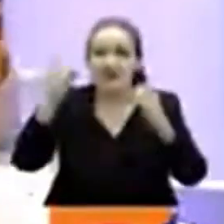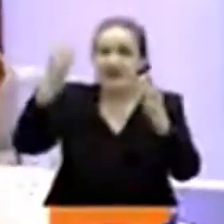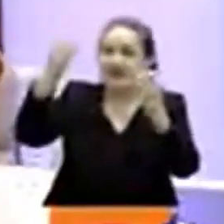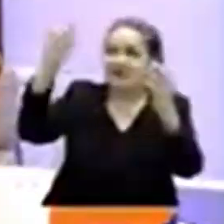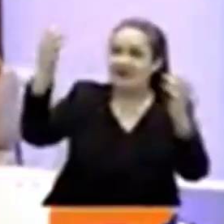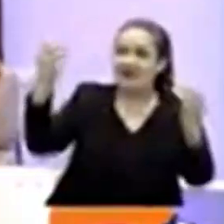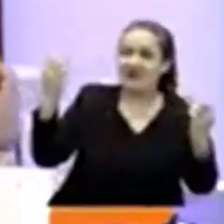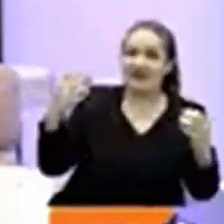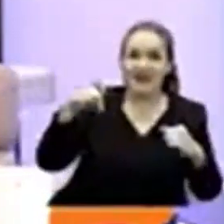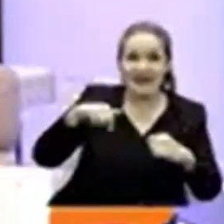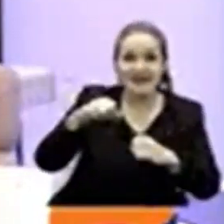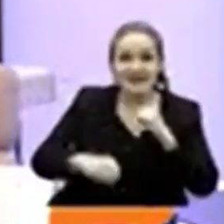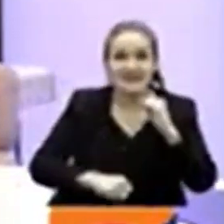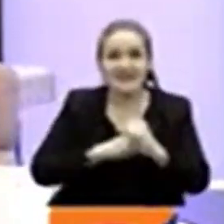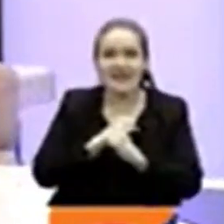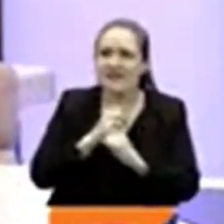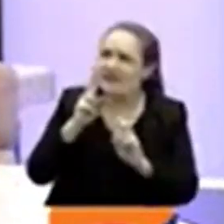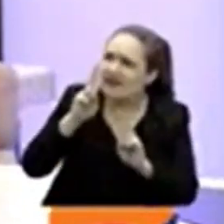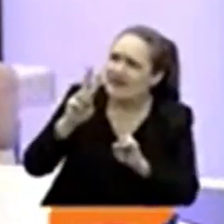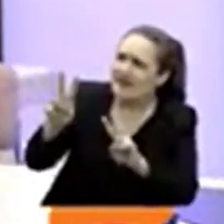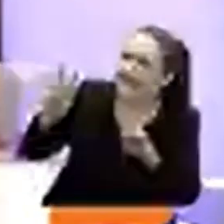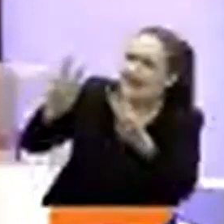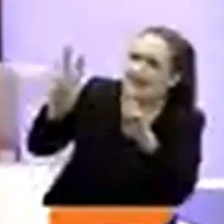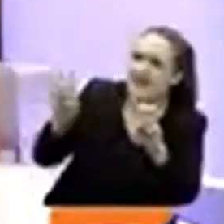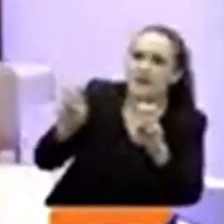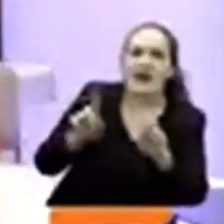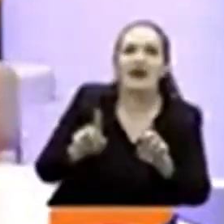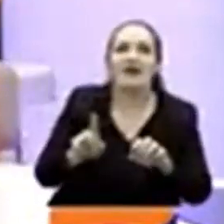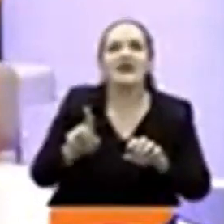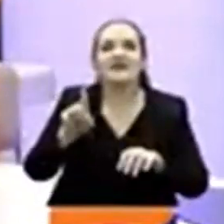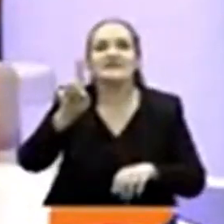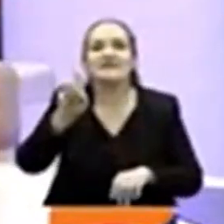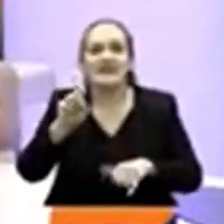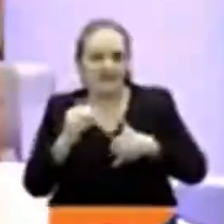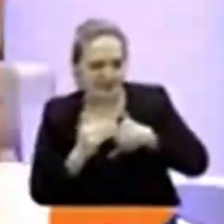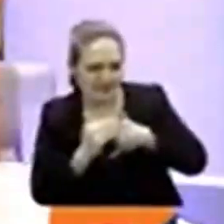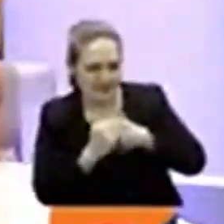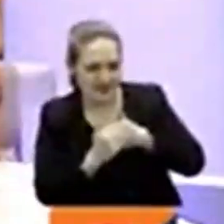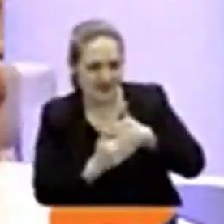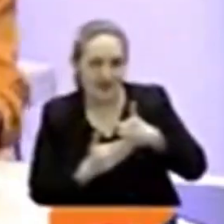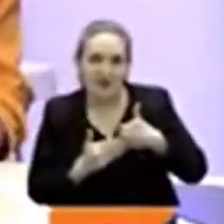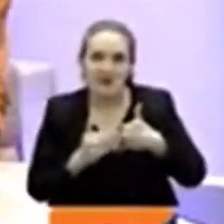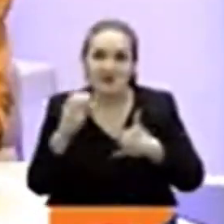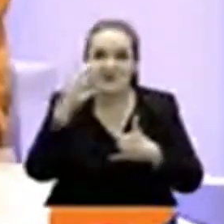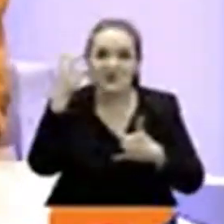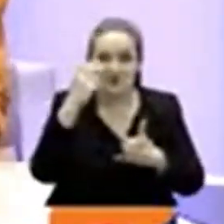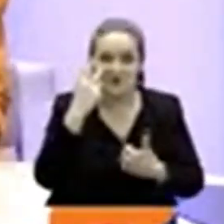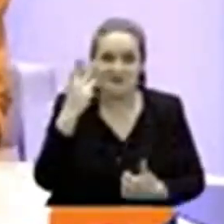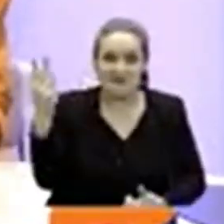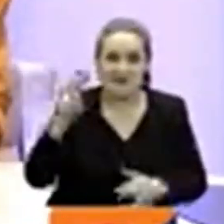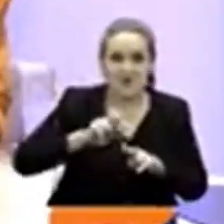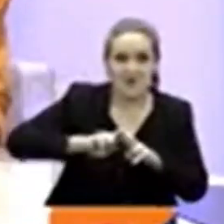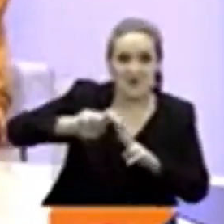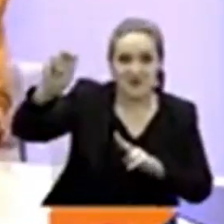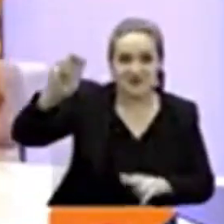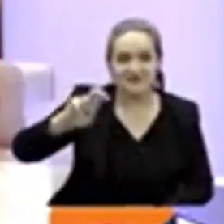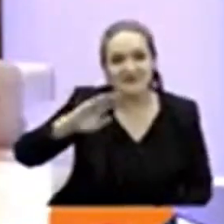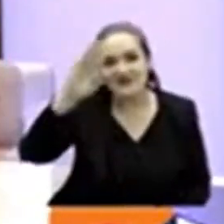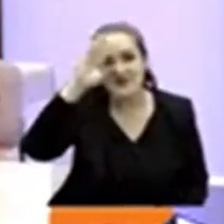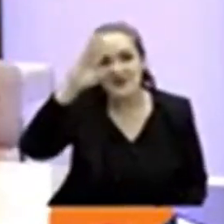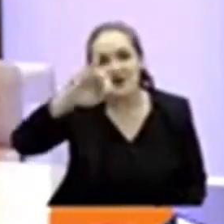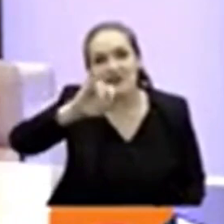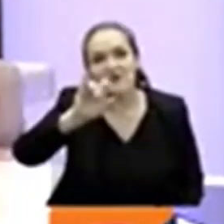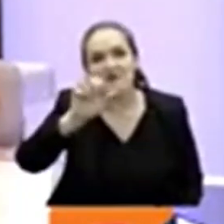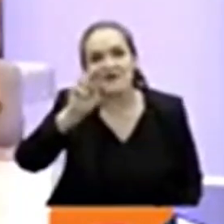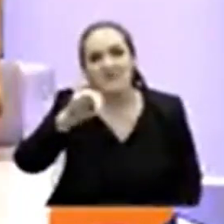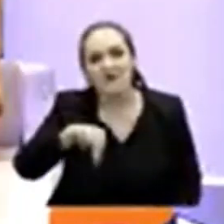navideño este año está inspirado en las 6 regiones colombianas. Nos vamos directamente a Monserrate y saludamos a Juan